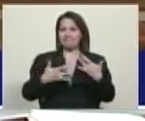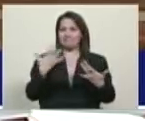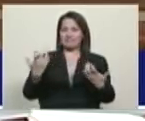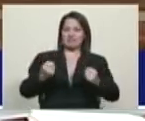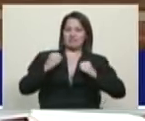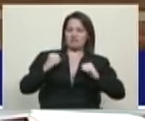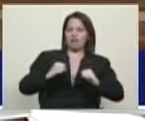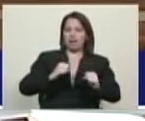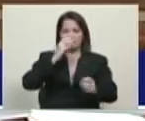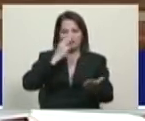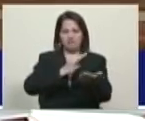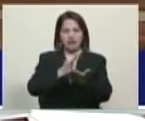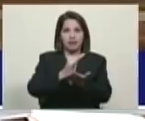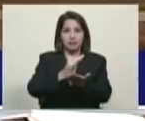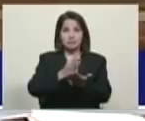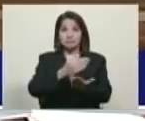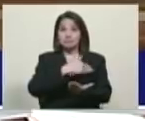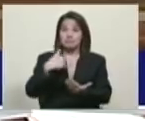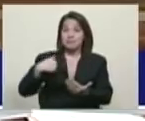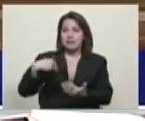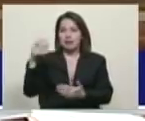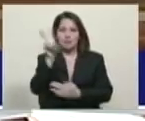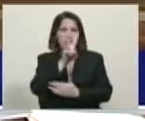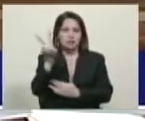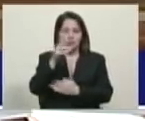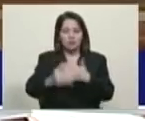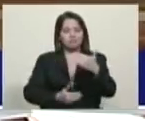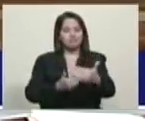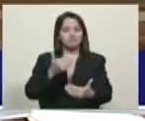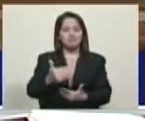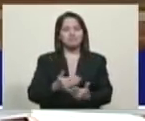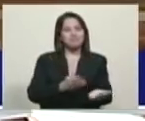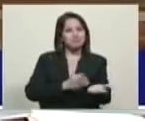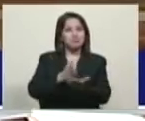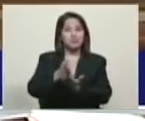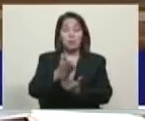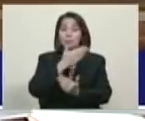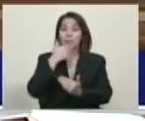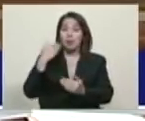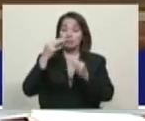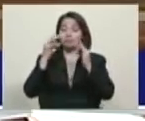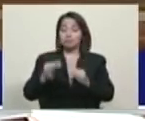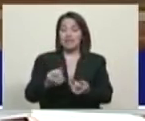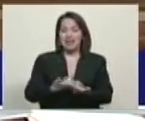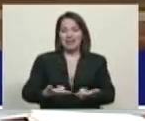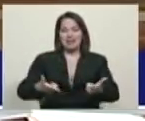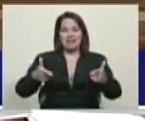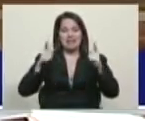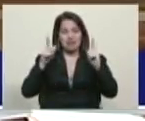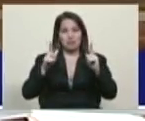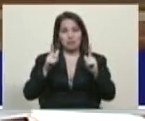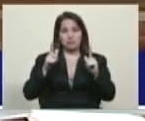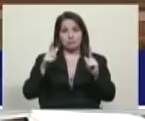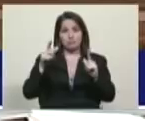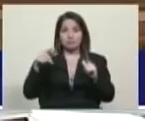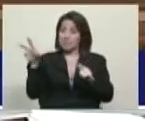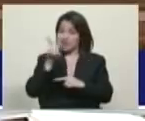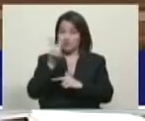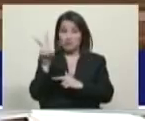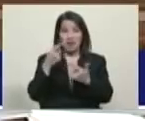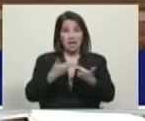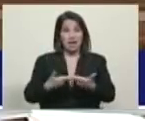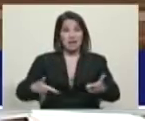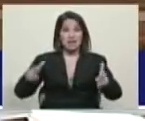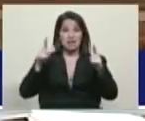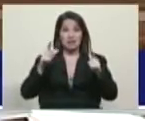y nuestra fe de que Venezuela tiene que salir adelante y ser definitivamente una nación libre, soberana,